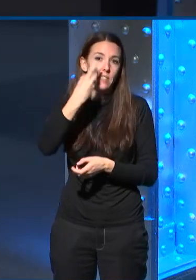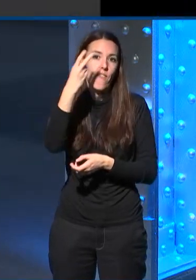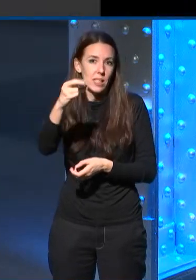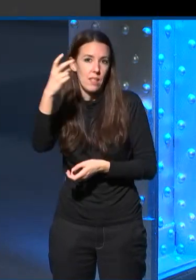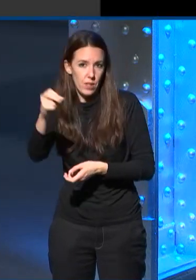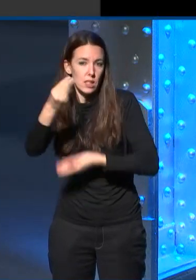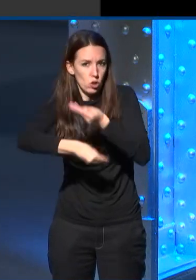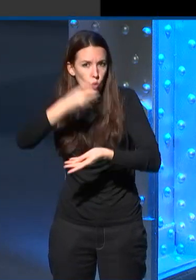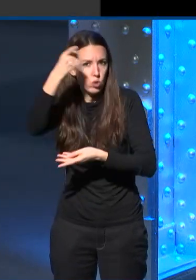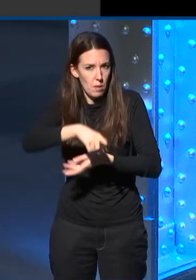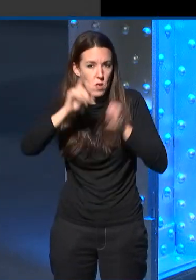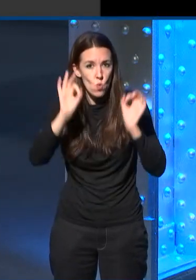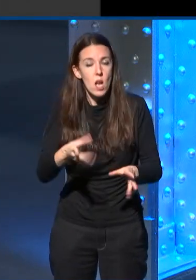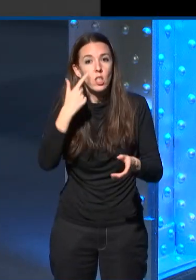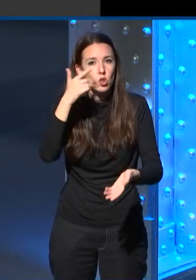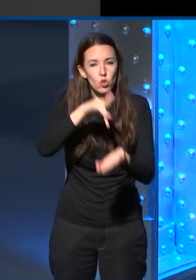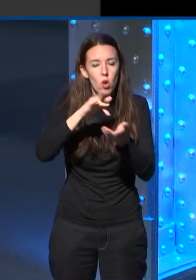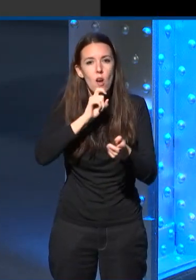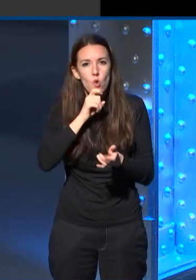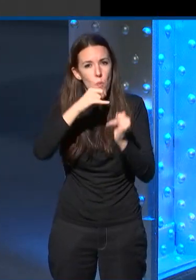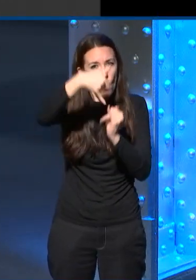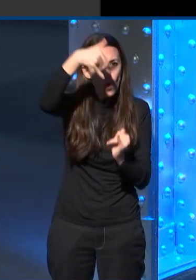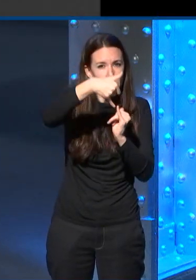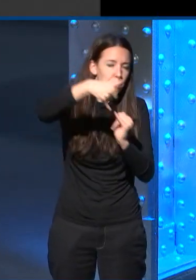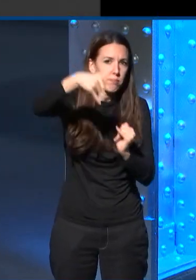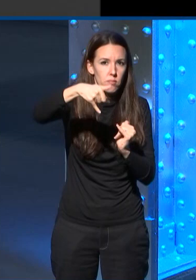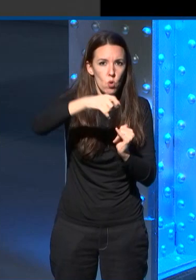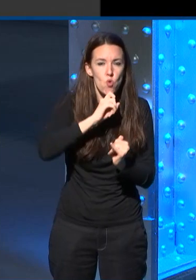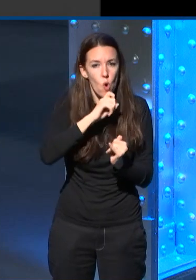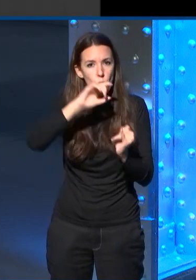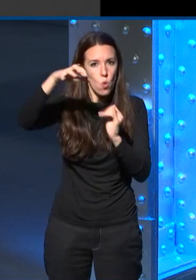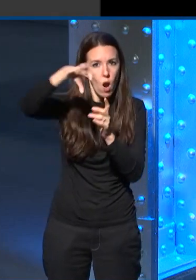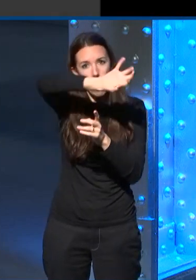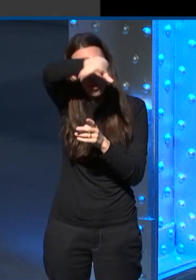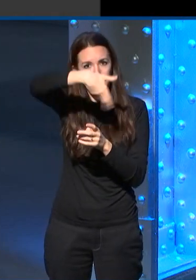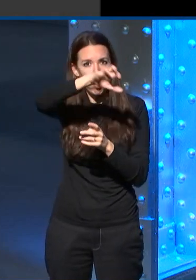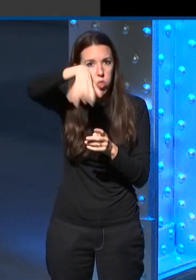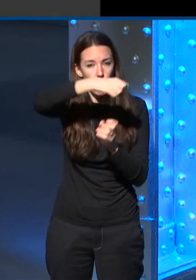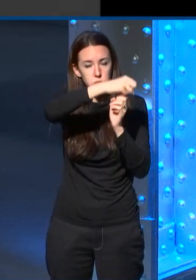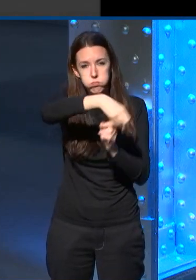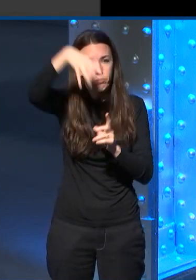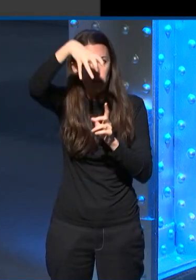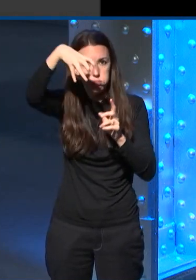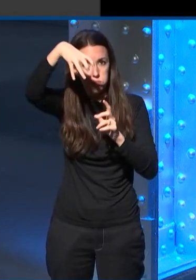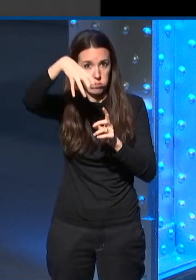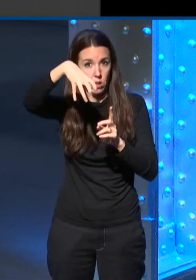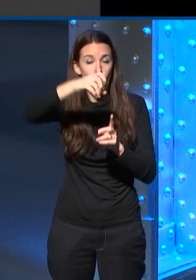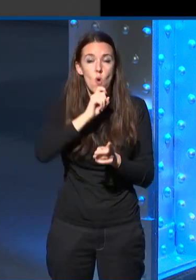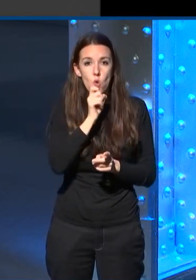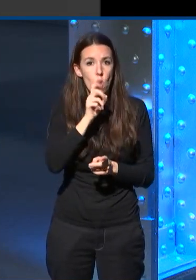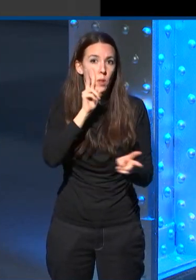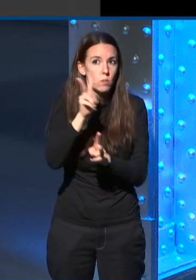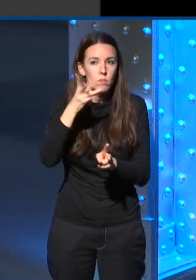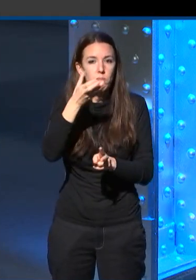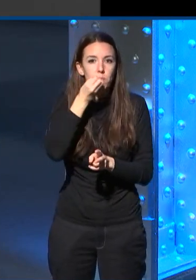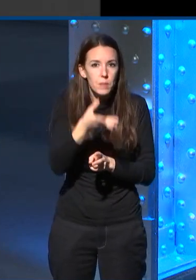absolutamente todo, las tensiones que se van generando en las cuerdas, de los giros que va dando, y ahora cuando se empiece a desplegar lo que es la lona del paracaídas, pues se puede observar